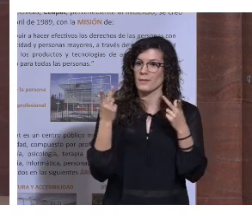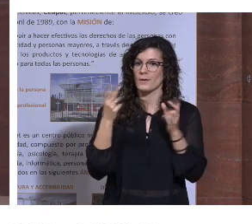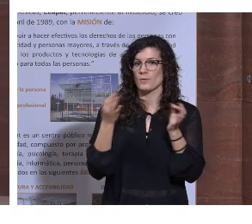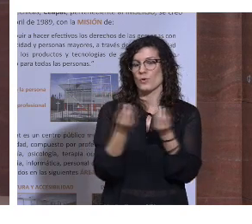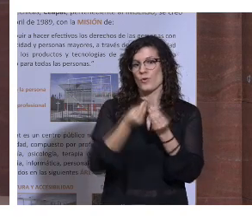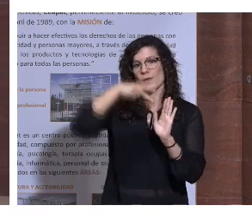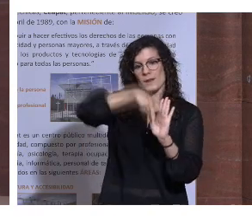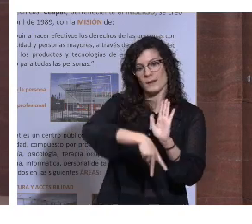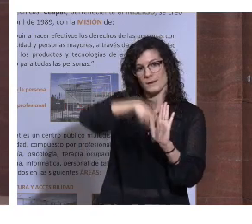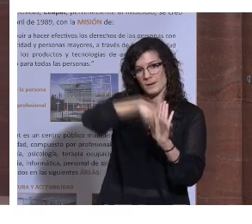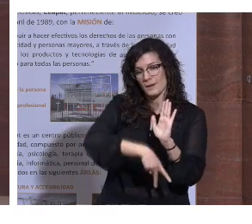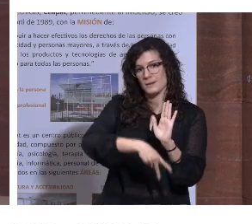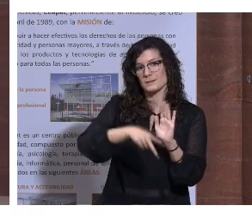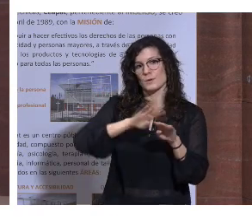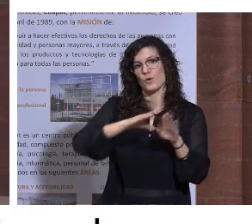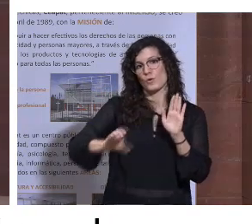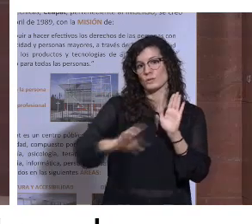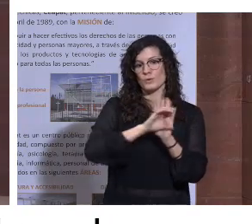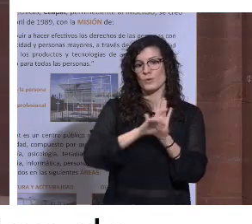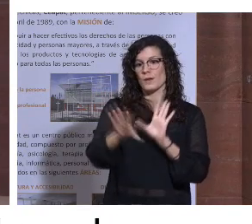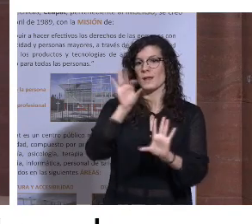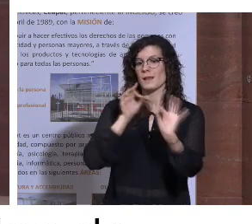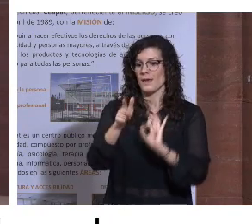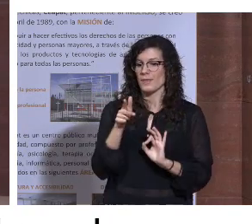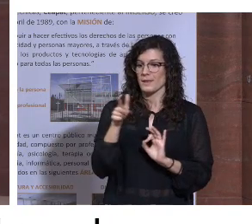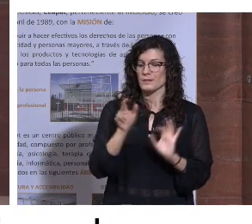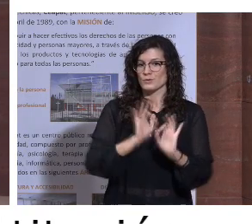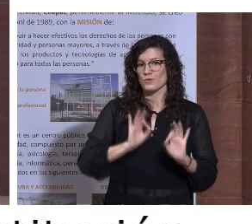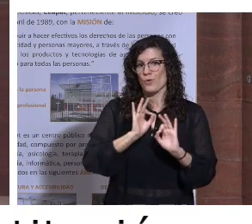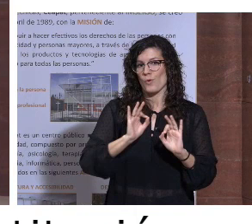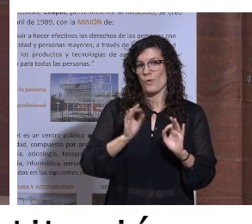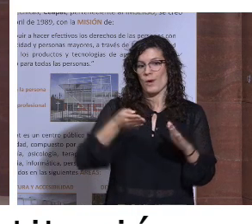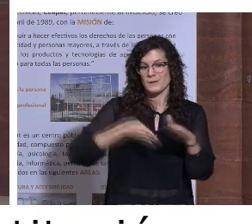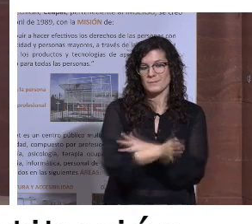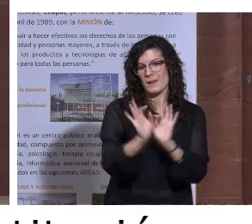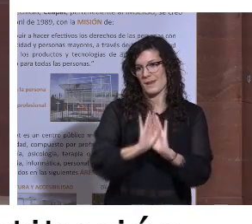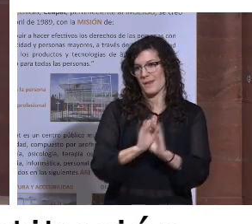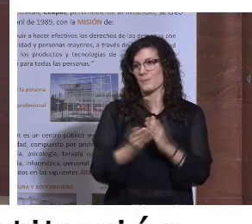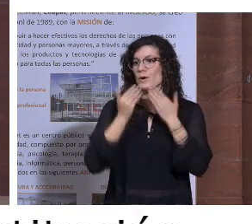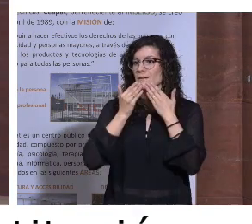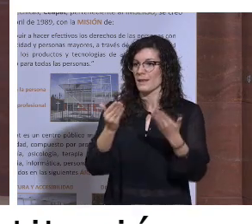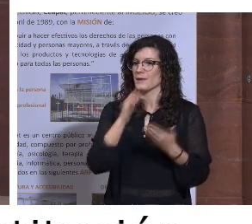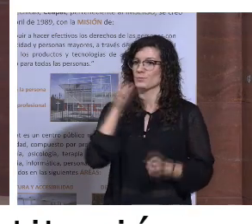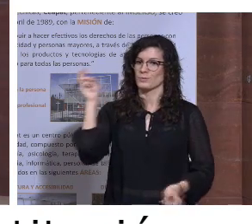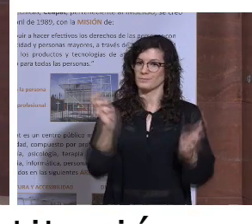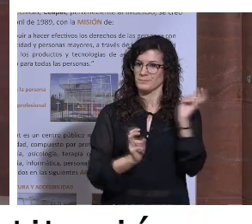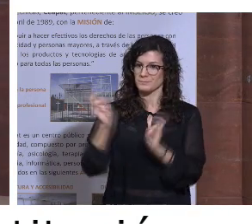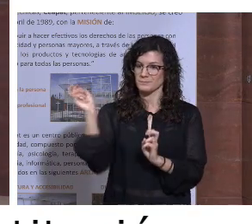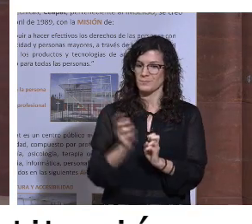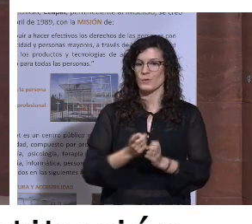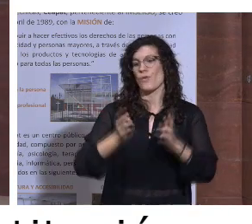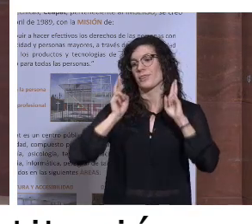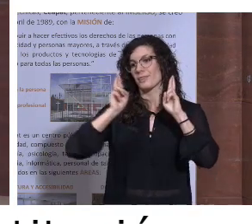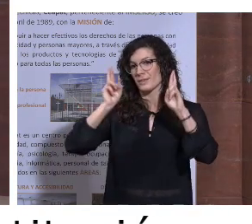convivencia, que es nuestra Constitución, que no discrimina los derechos, sino son derechos para todos. Muchísimas gracias por la asistencia y os deseo